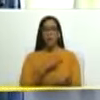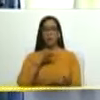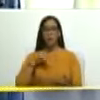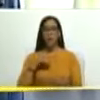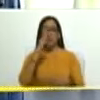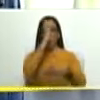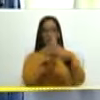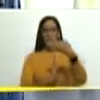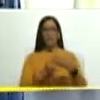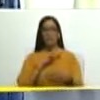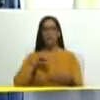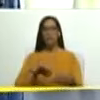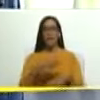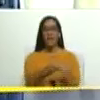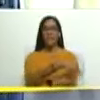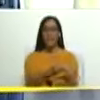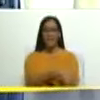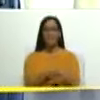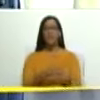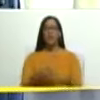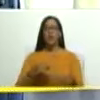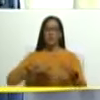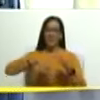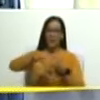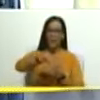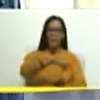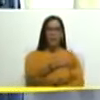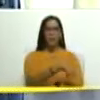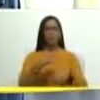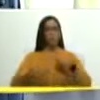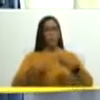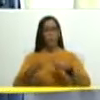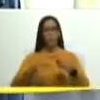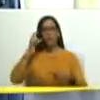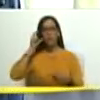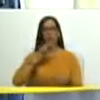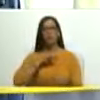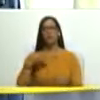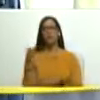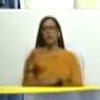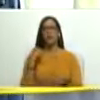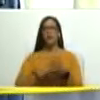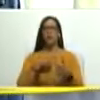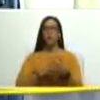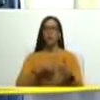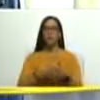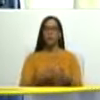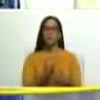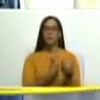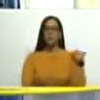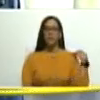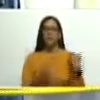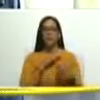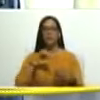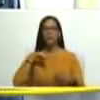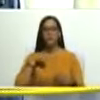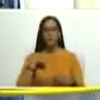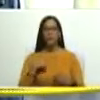humildad, desde la calle, desde los que pateamos calle a diario, desde nuestras banderas de lucha. Presidente,